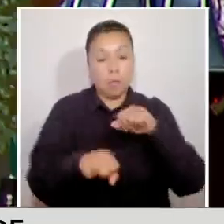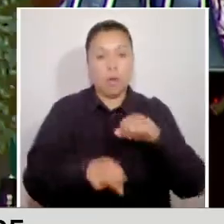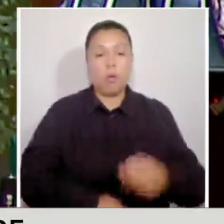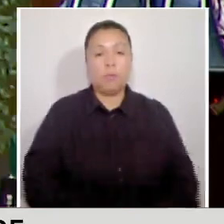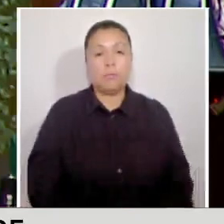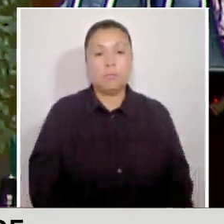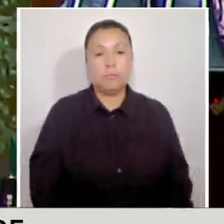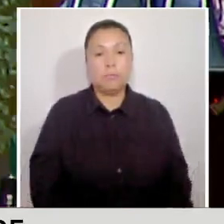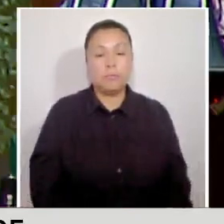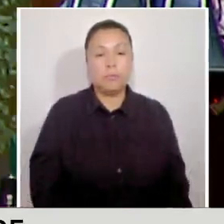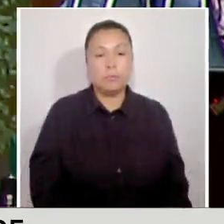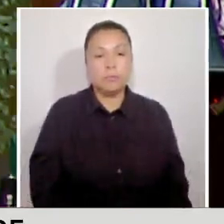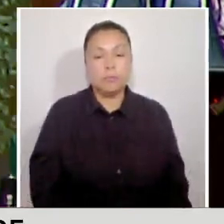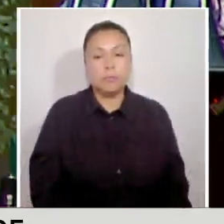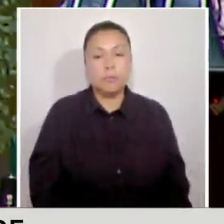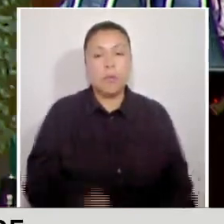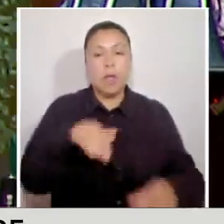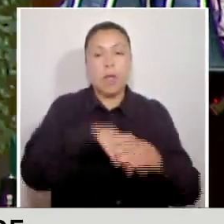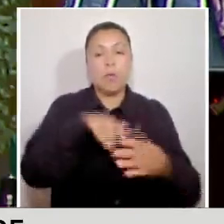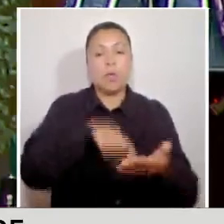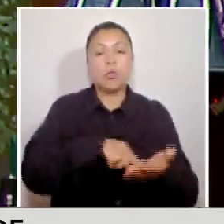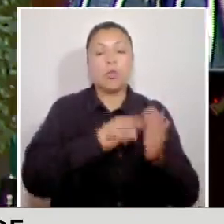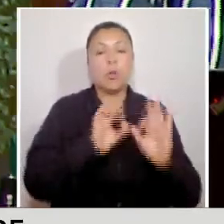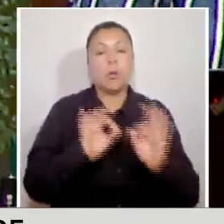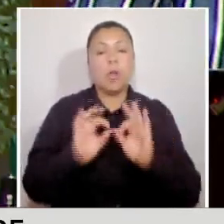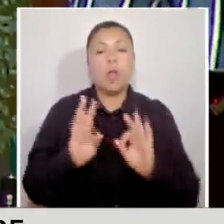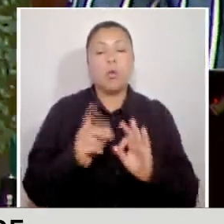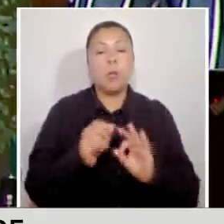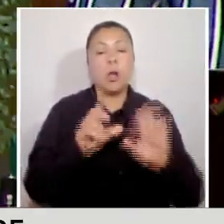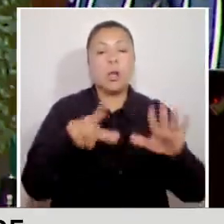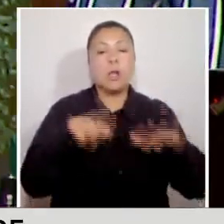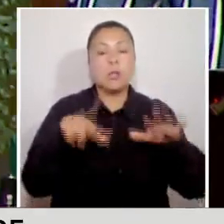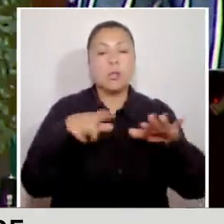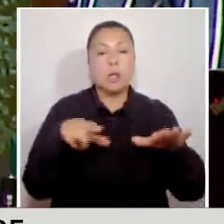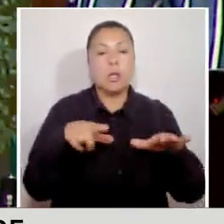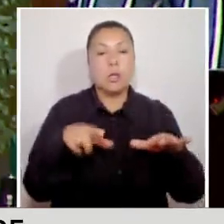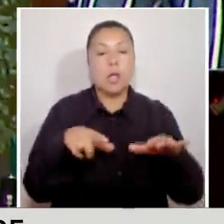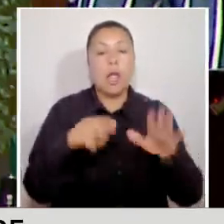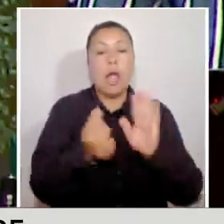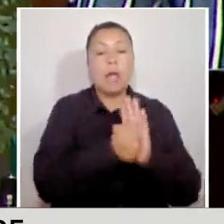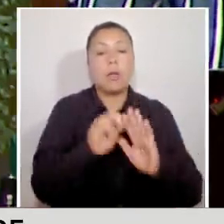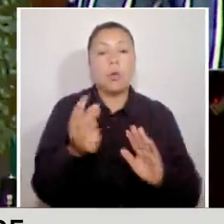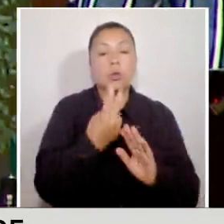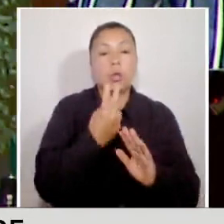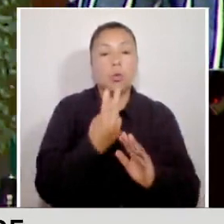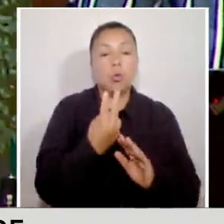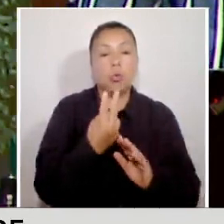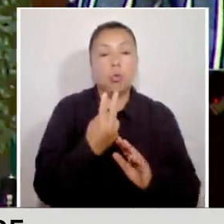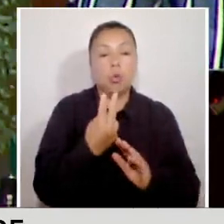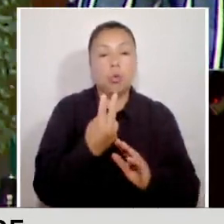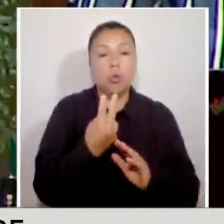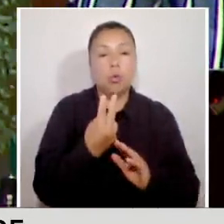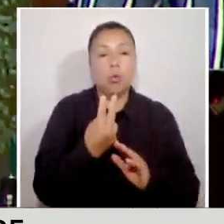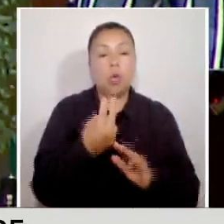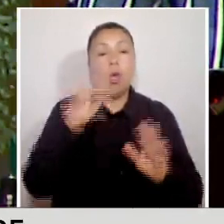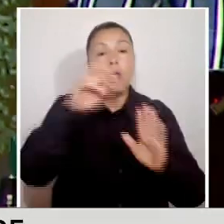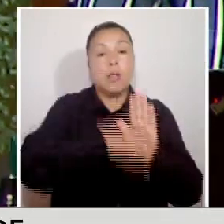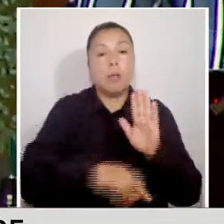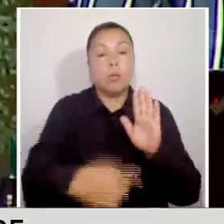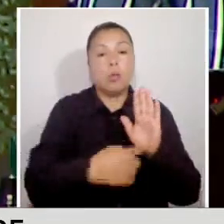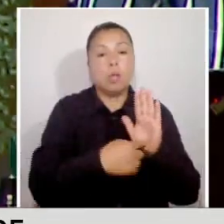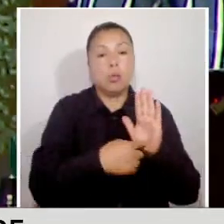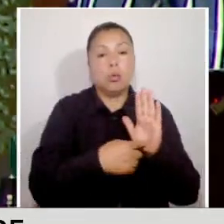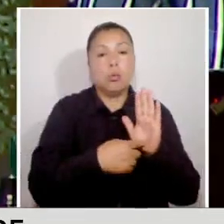aprobado en votación particular el numeral 17 del artículo segundo del proyecto la